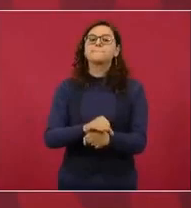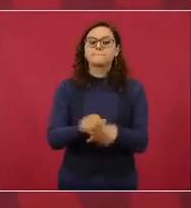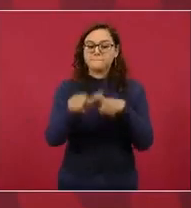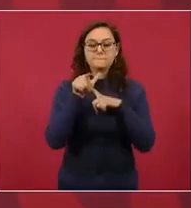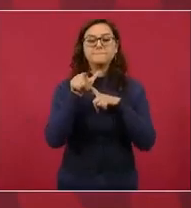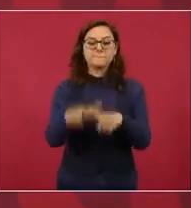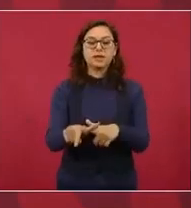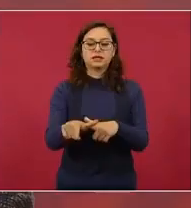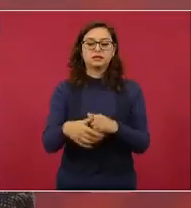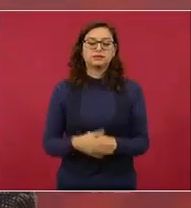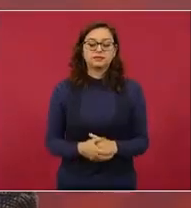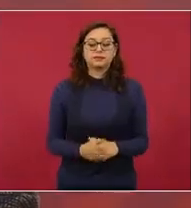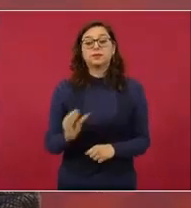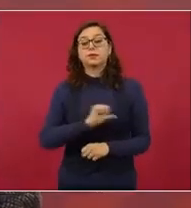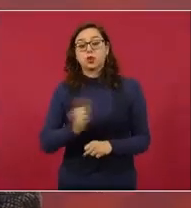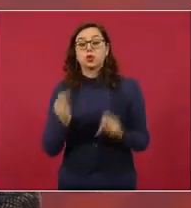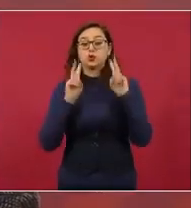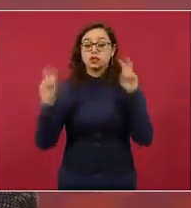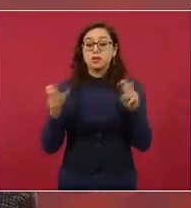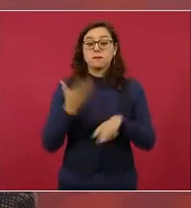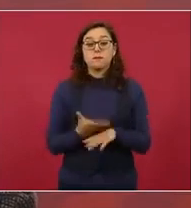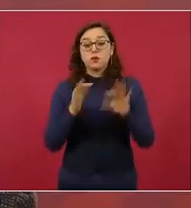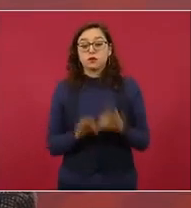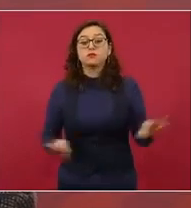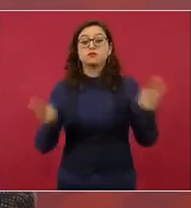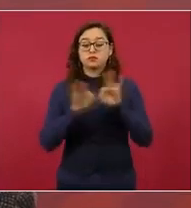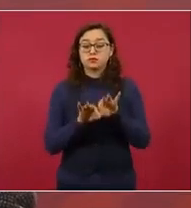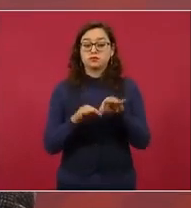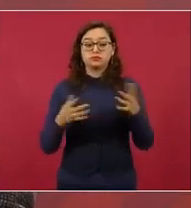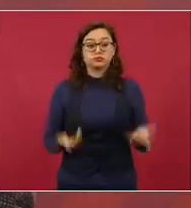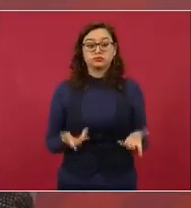que nunca se había hecho y ni se hace en el mundo,